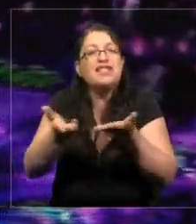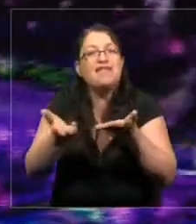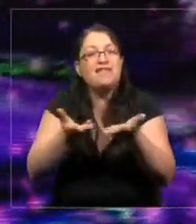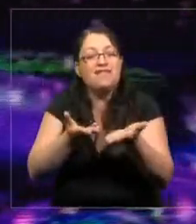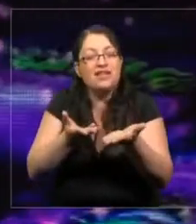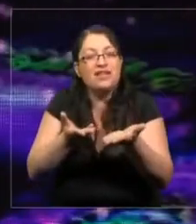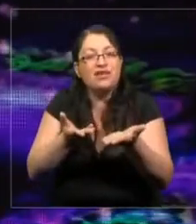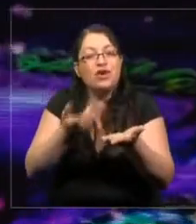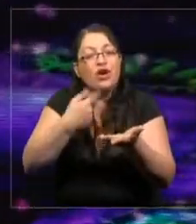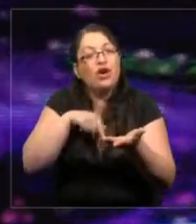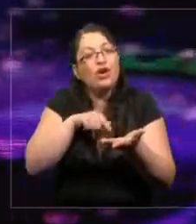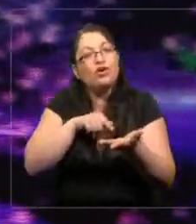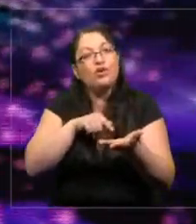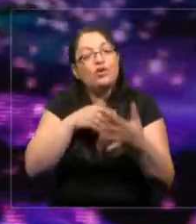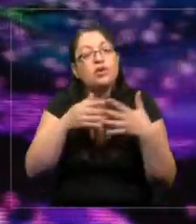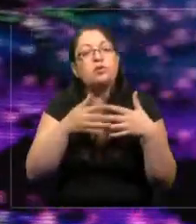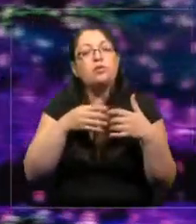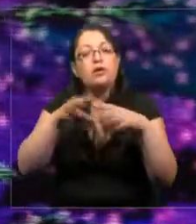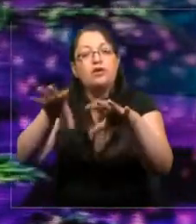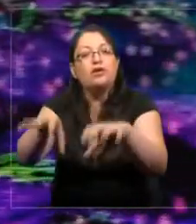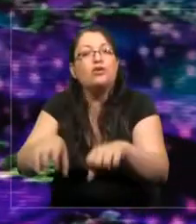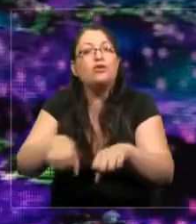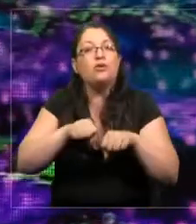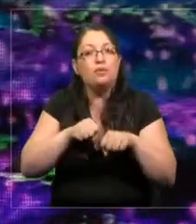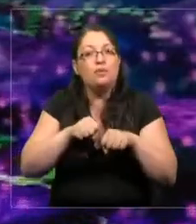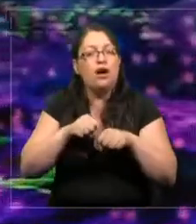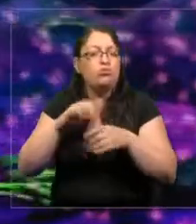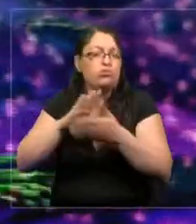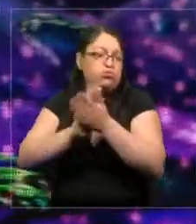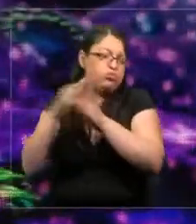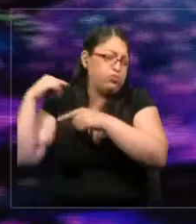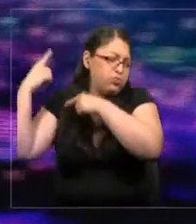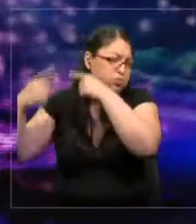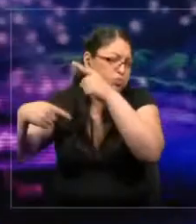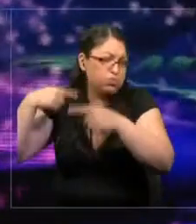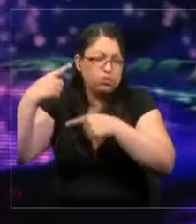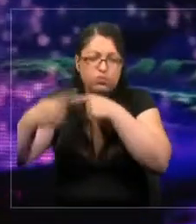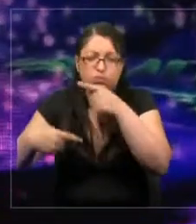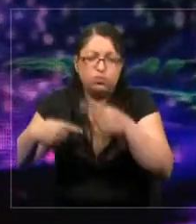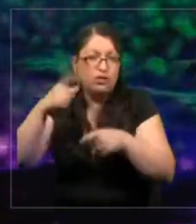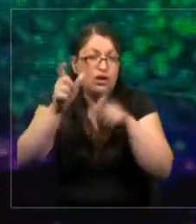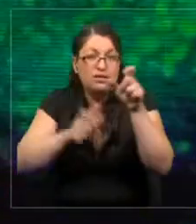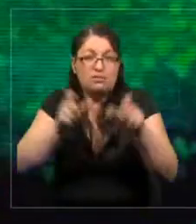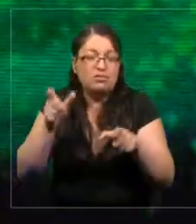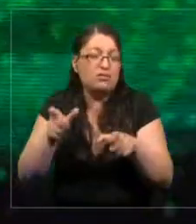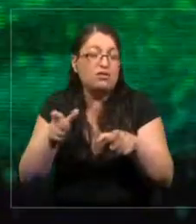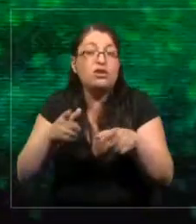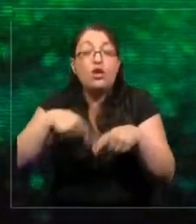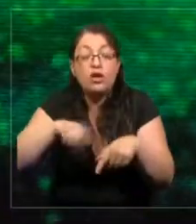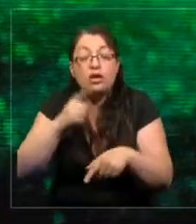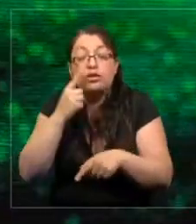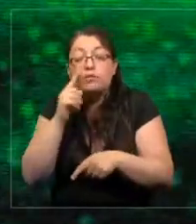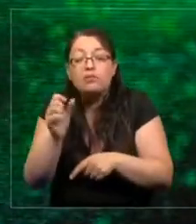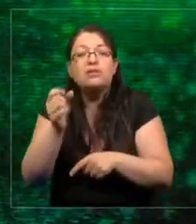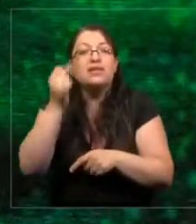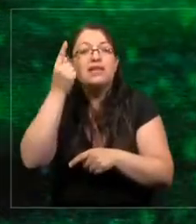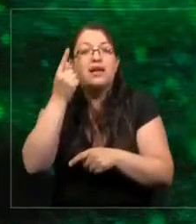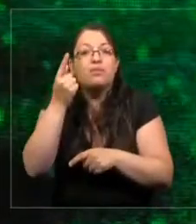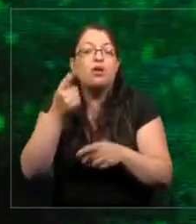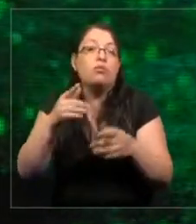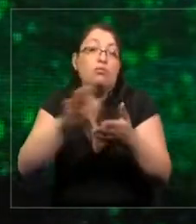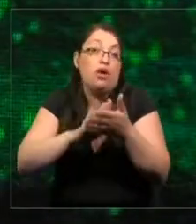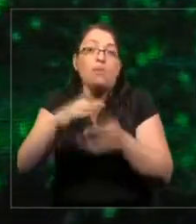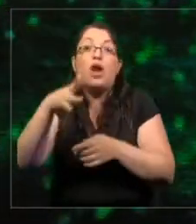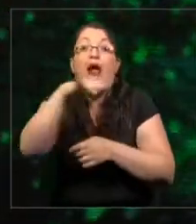nosotros hemos tomado naturalmente y gratuitamente en toda la historia de nuestra humanidad y que hoy día nos damos cuenta que los tenemos el